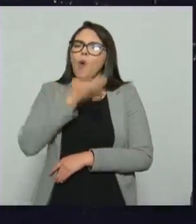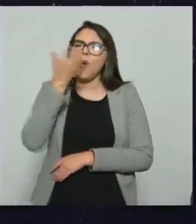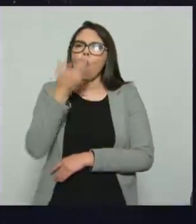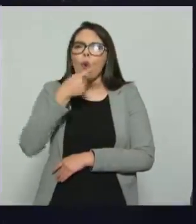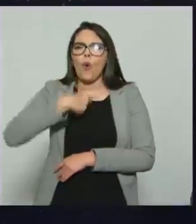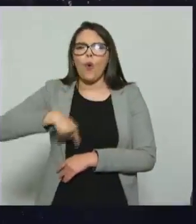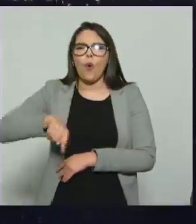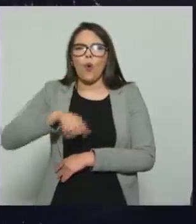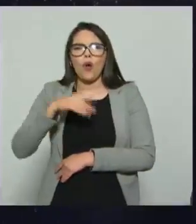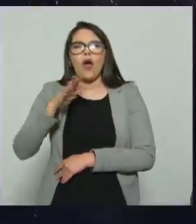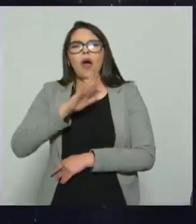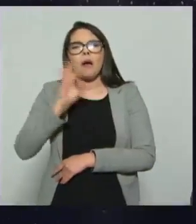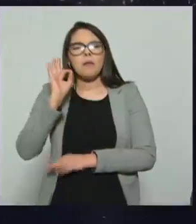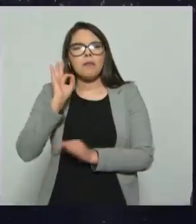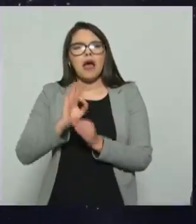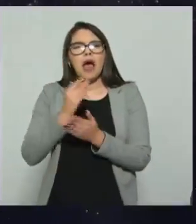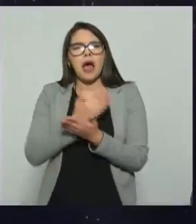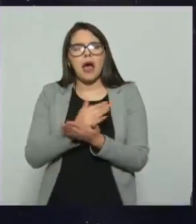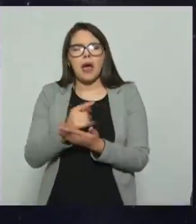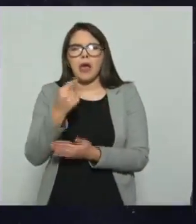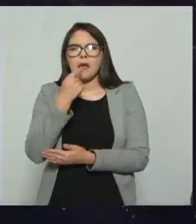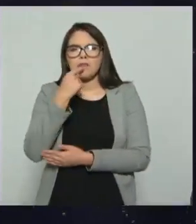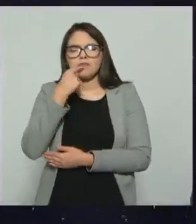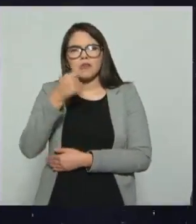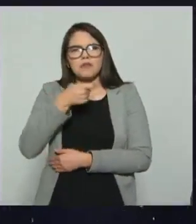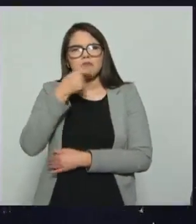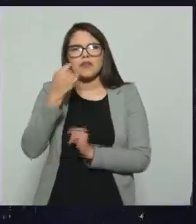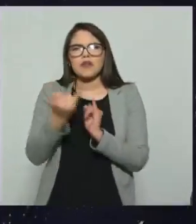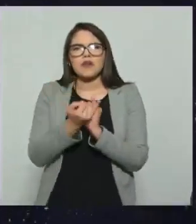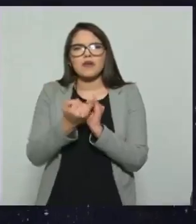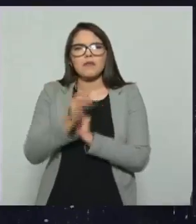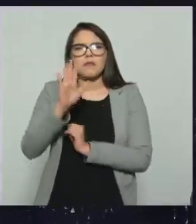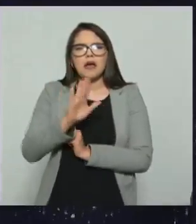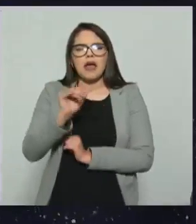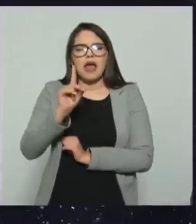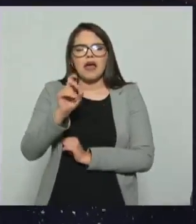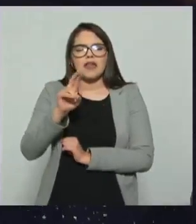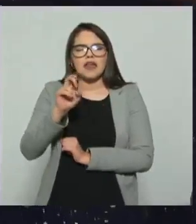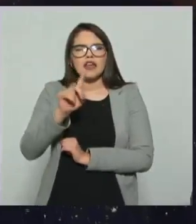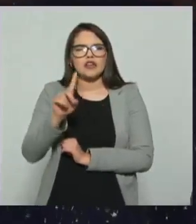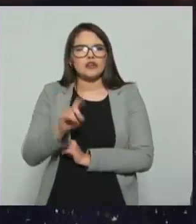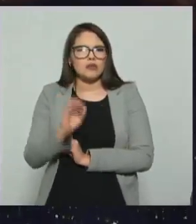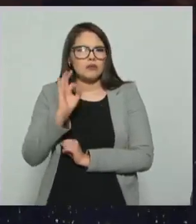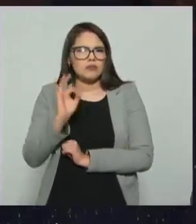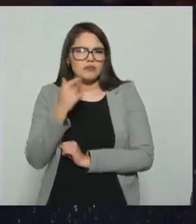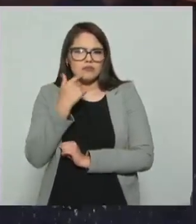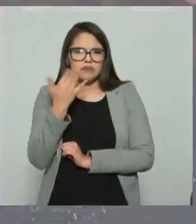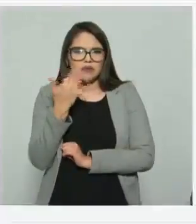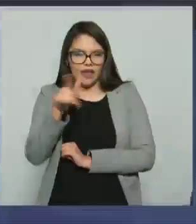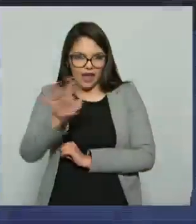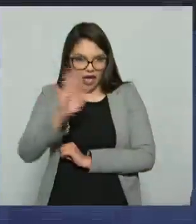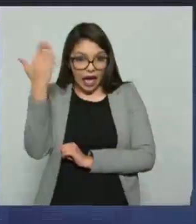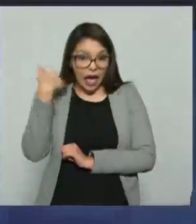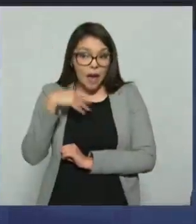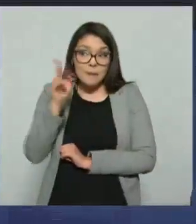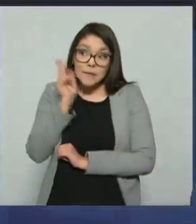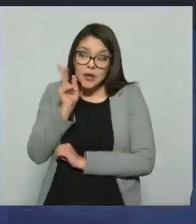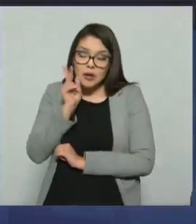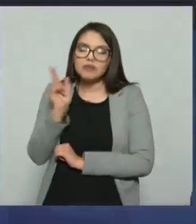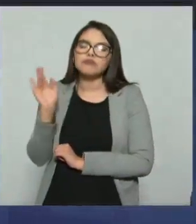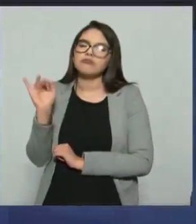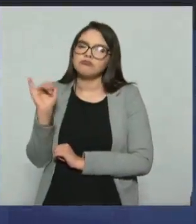y van a ver. Y el sabor es un sabor como un aderezo muy bueno. Dime algo, tú lo has, por supuesto, probado, tú lo pruebas, tú lo